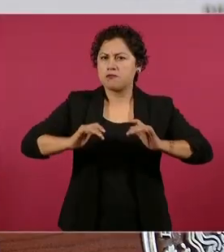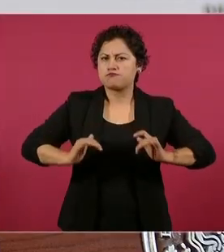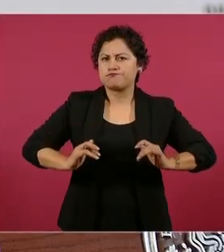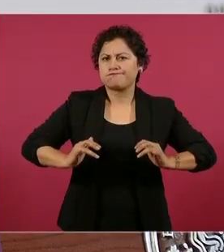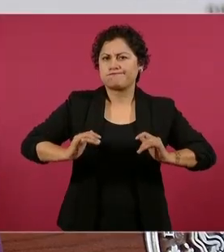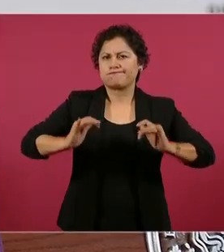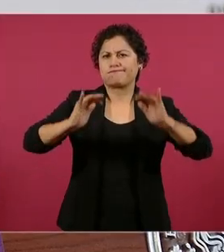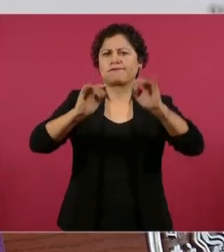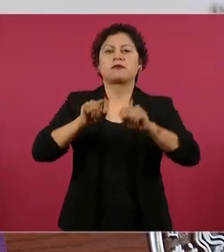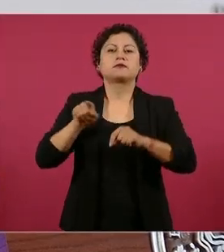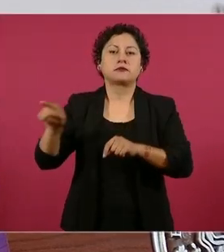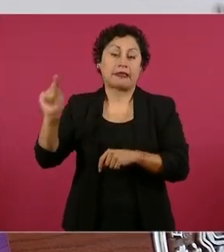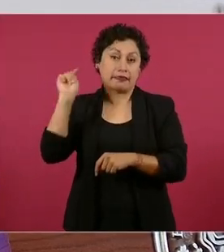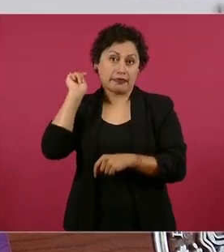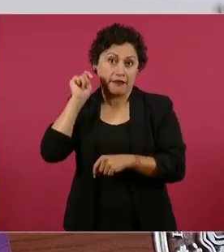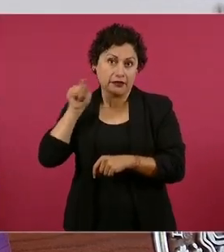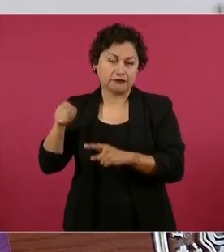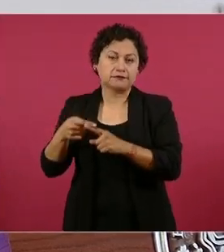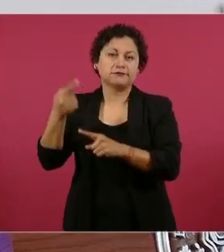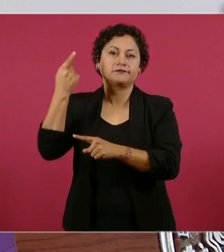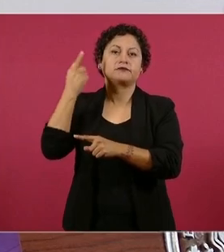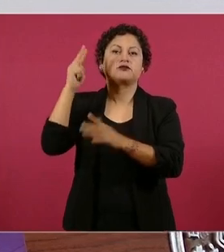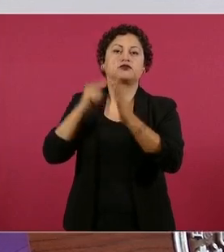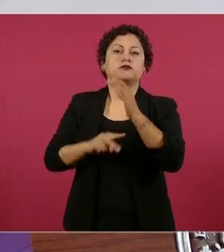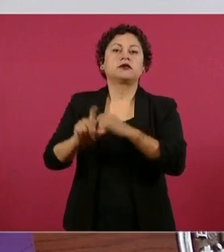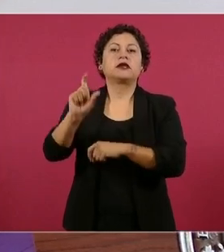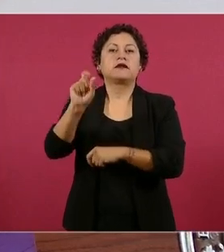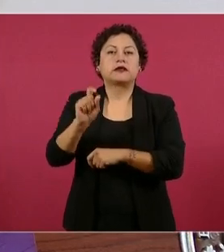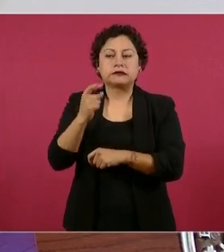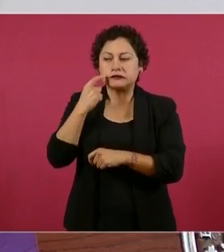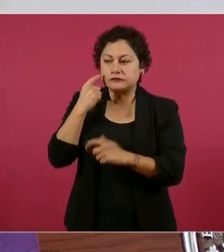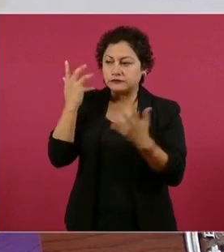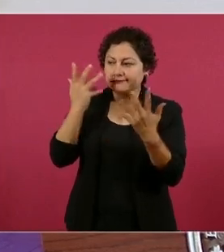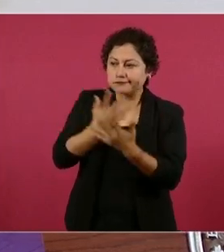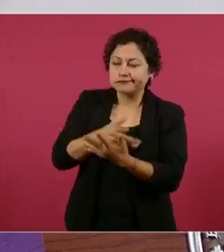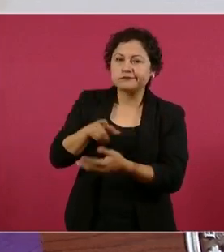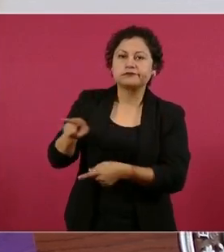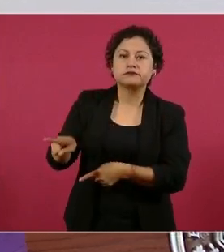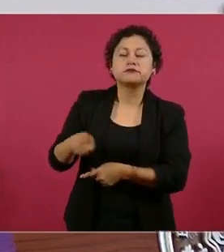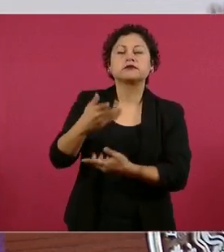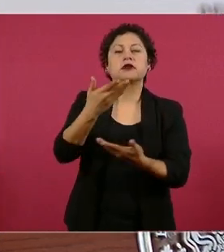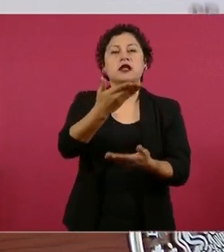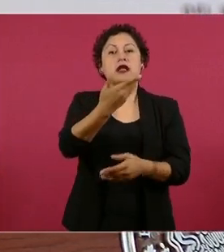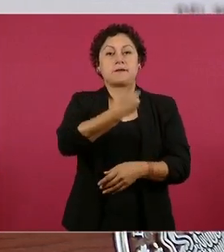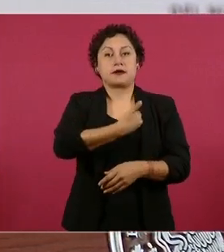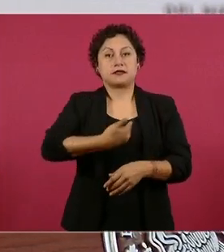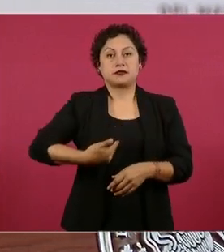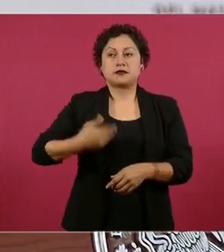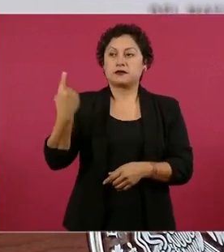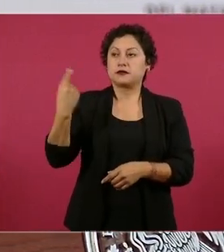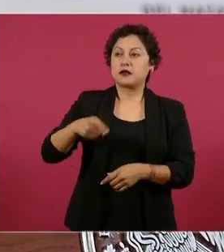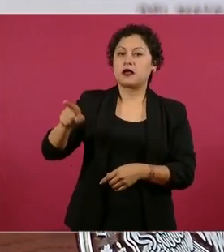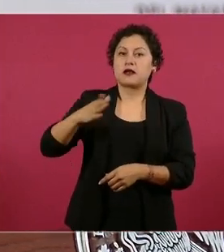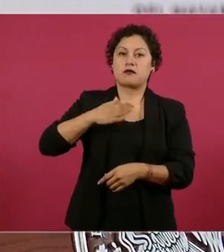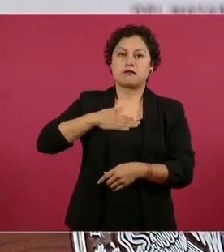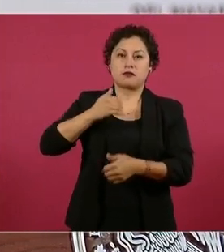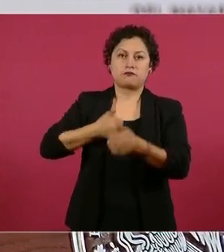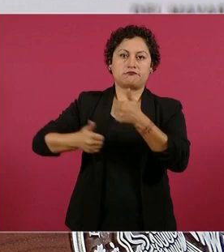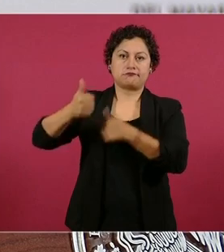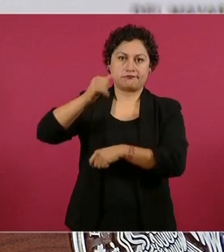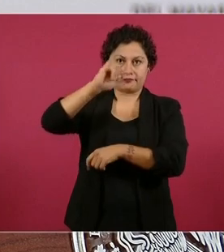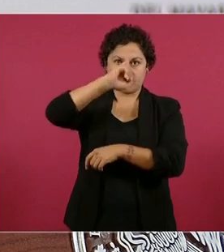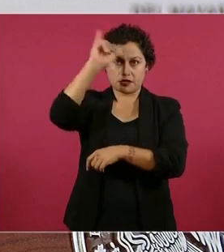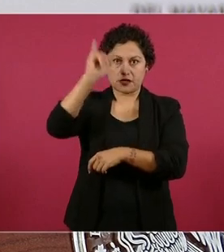en Tabasco en el 2020, el señor presidente instruyó a nuestro almirante secretario para que en coordinación con